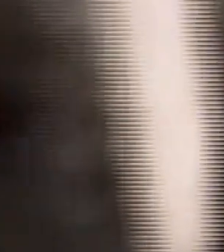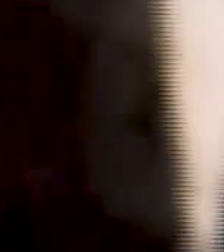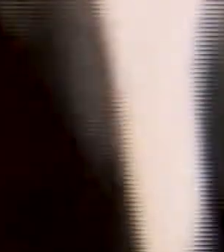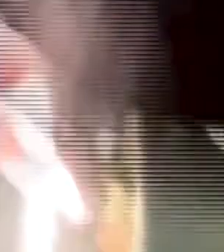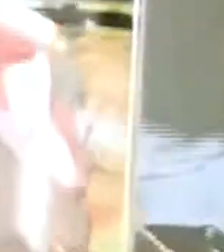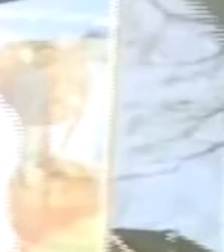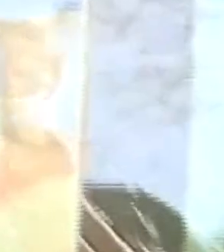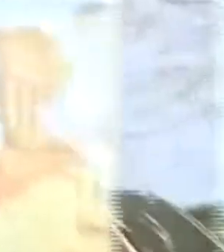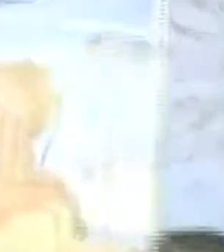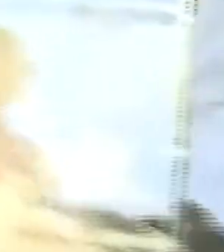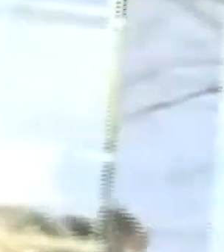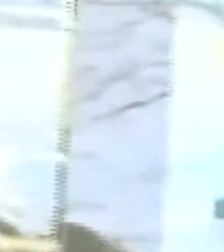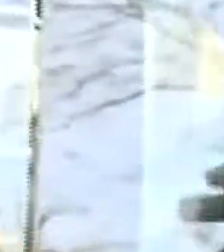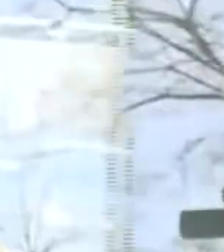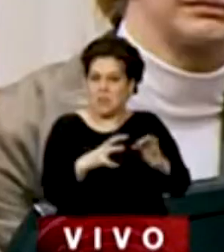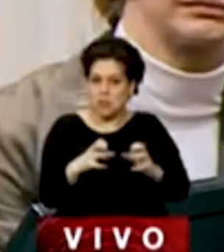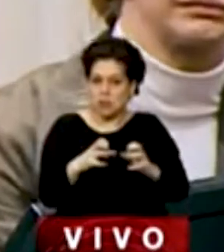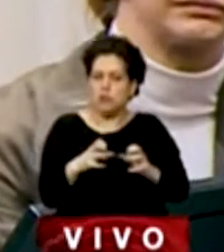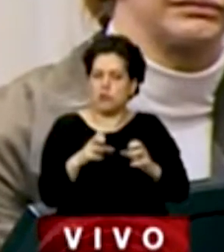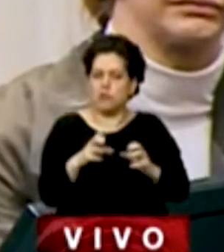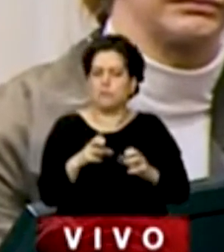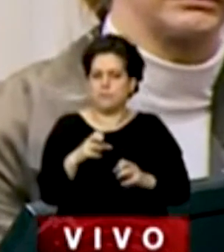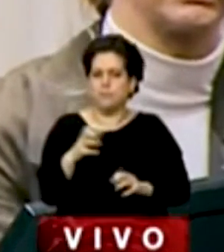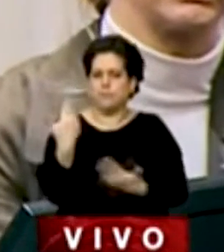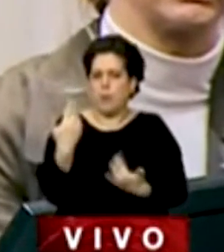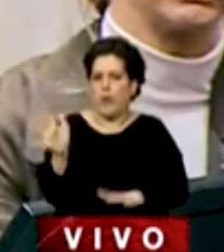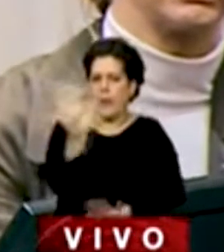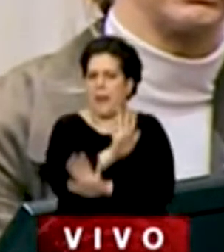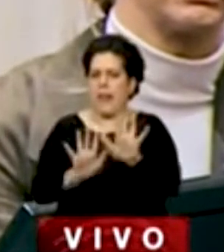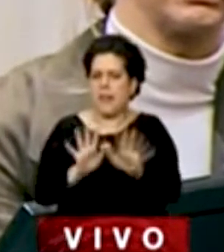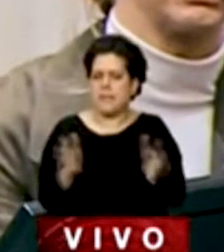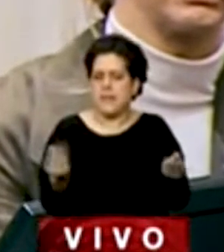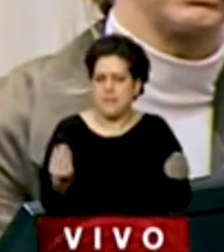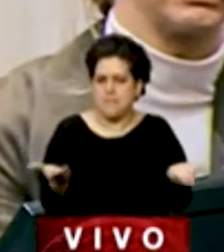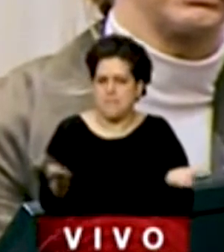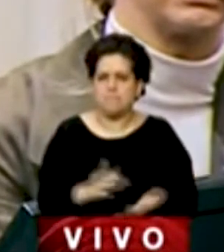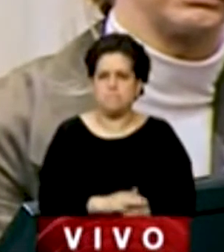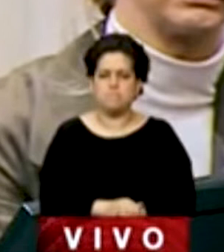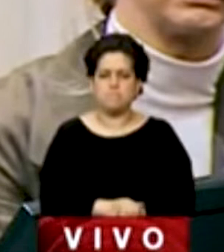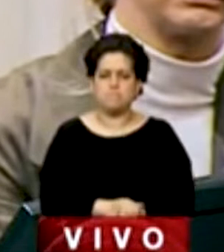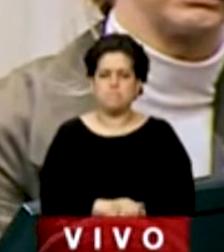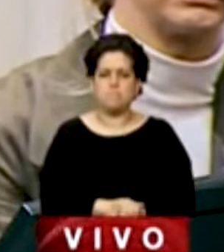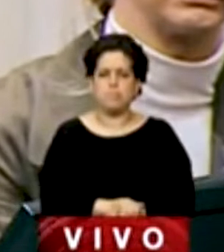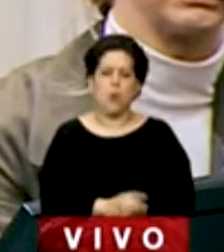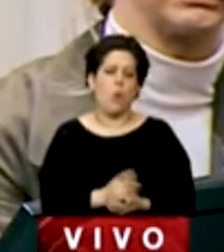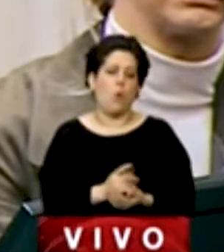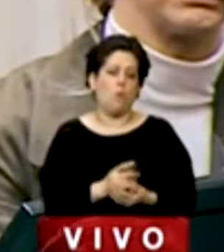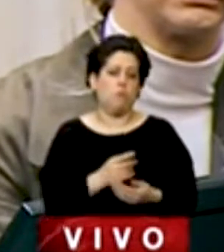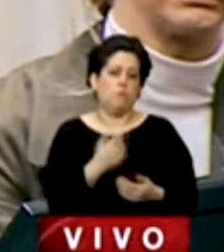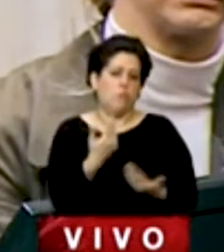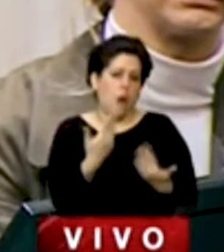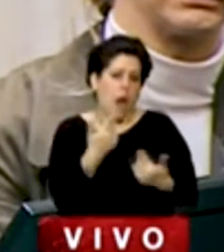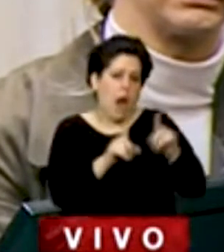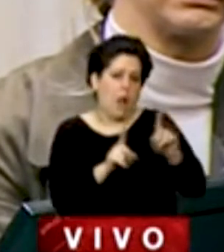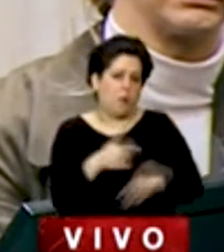entonces presidente nestor kisne asumió como alcalde del municipio bonaerense de tigre pero dejó ese Cargo en julio de